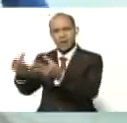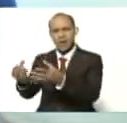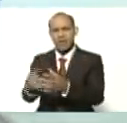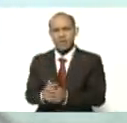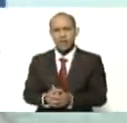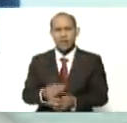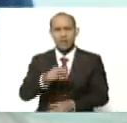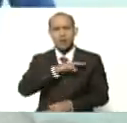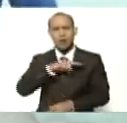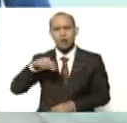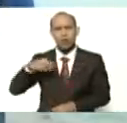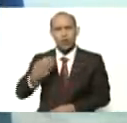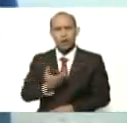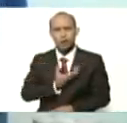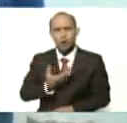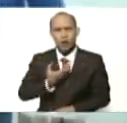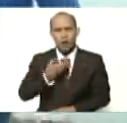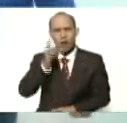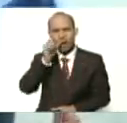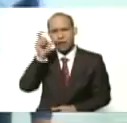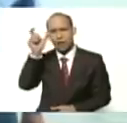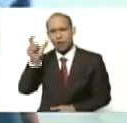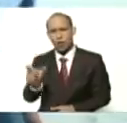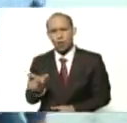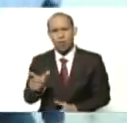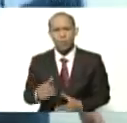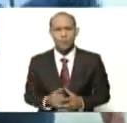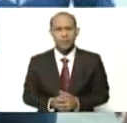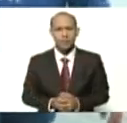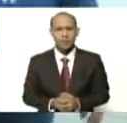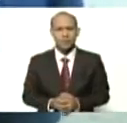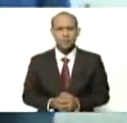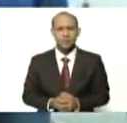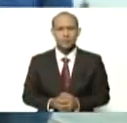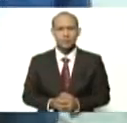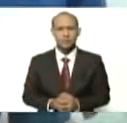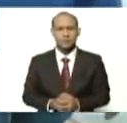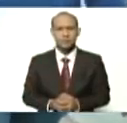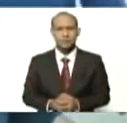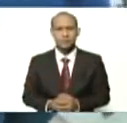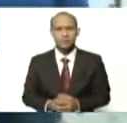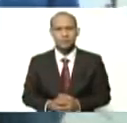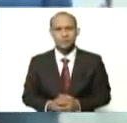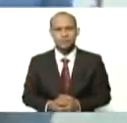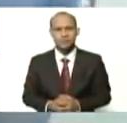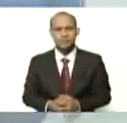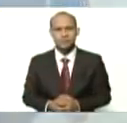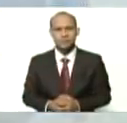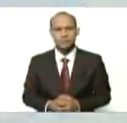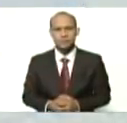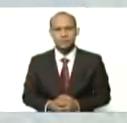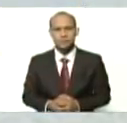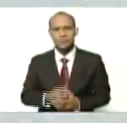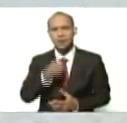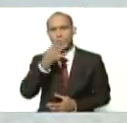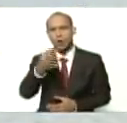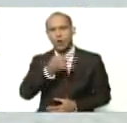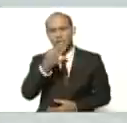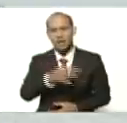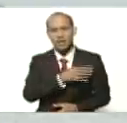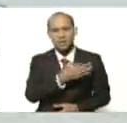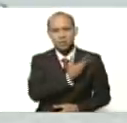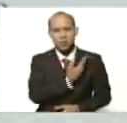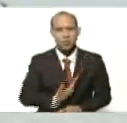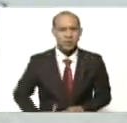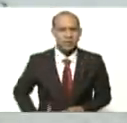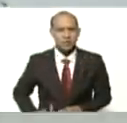nuestro alcalde del municipio arismendi josé luis villarroel chelito buenas tardes presidentes